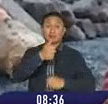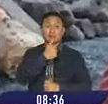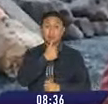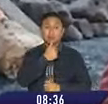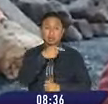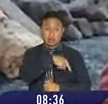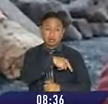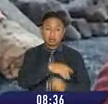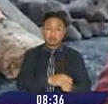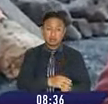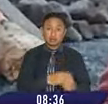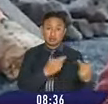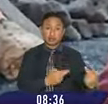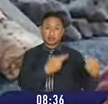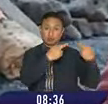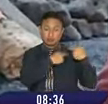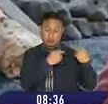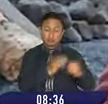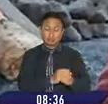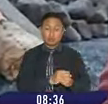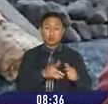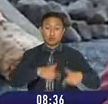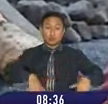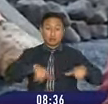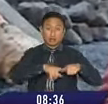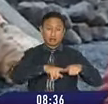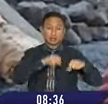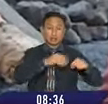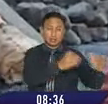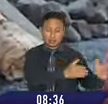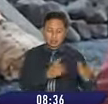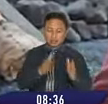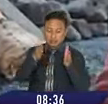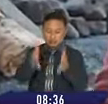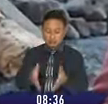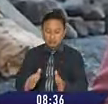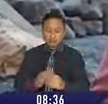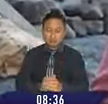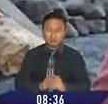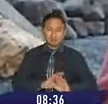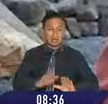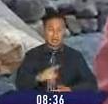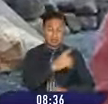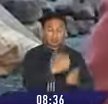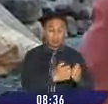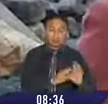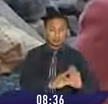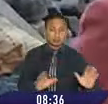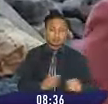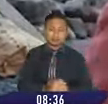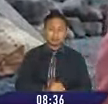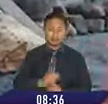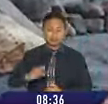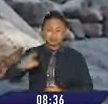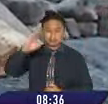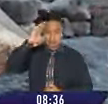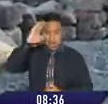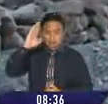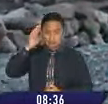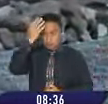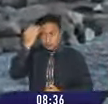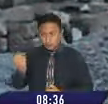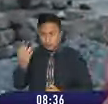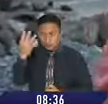hará cargo del cuerpo, le entregará un sitio donde brindarle cristiana sepultura y así terminar con este drama. Teniente, buenos días, por